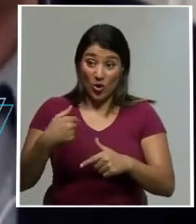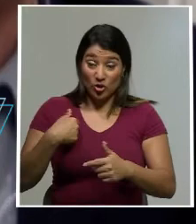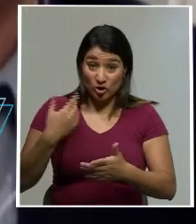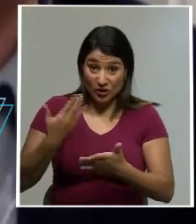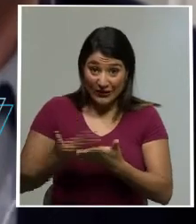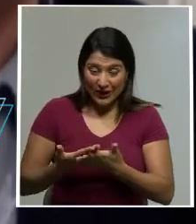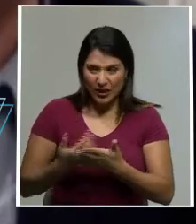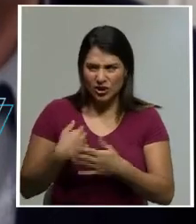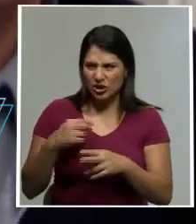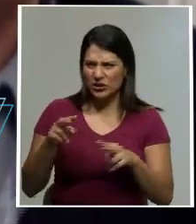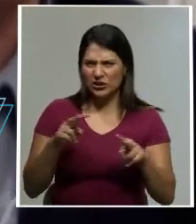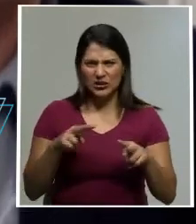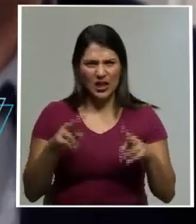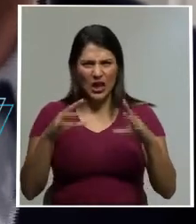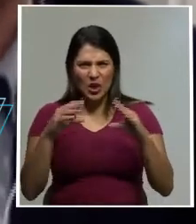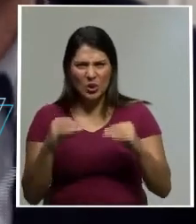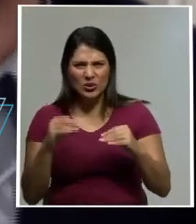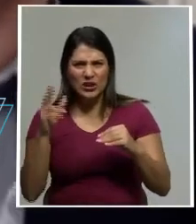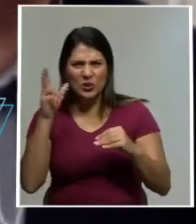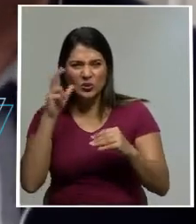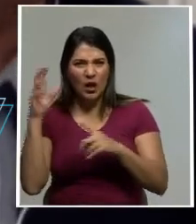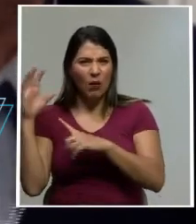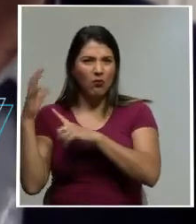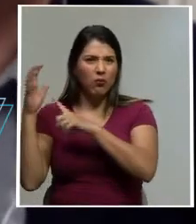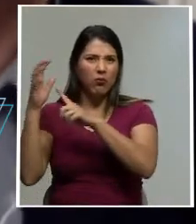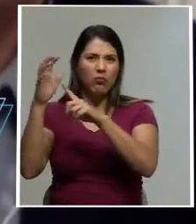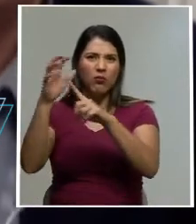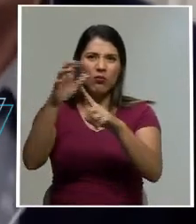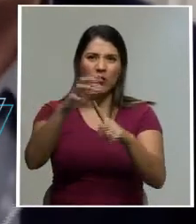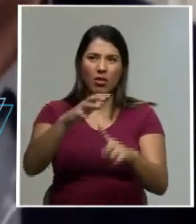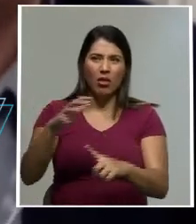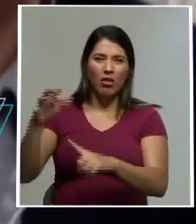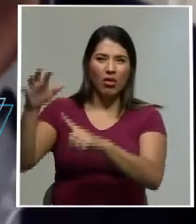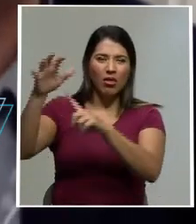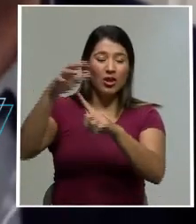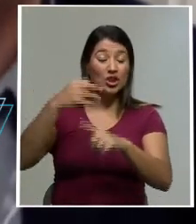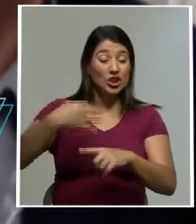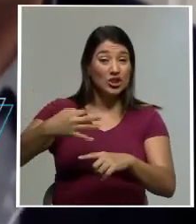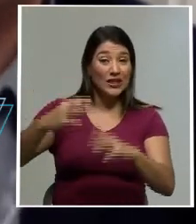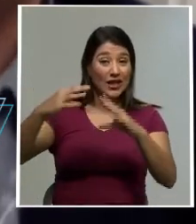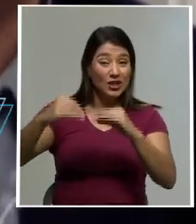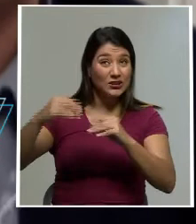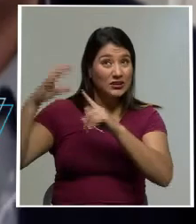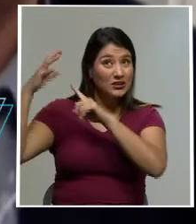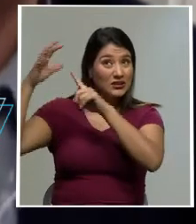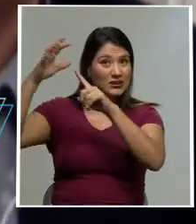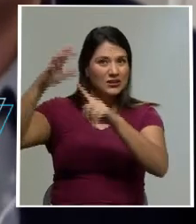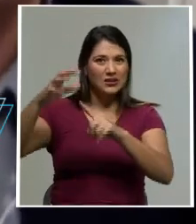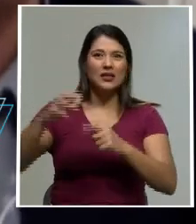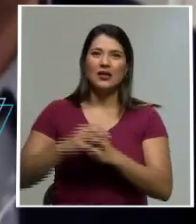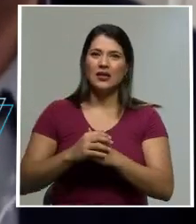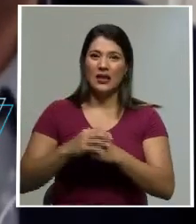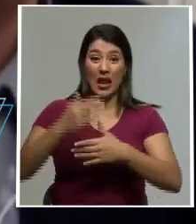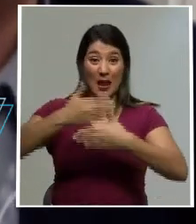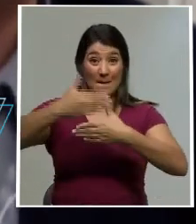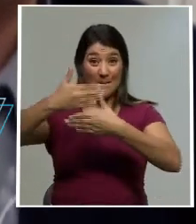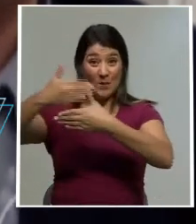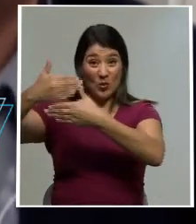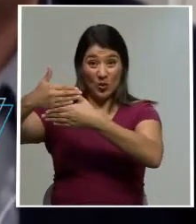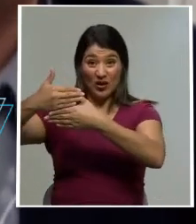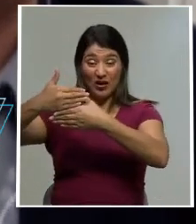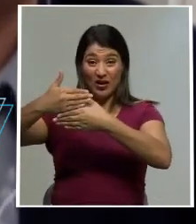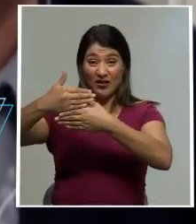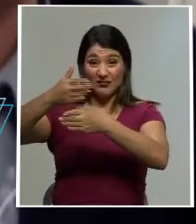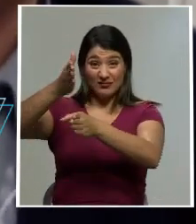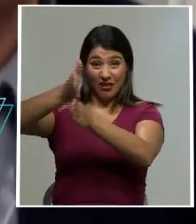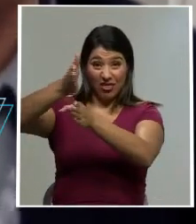principio, escuchaba todas las noches en mi apartamento los helicópteros que sobrevuelan el muro. O sea, son cosas que uno, pues tal